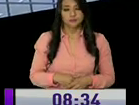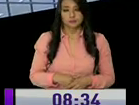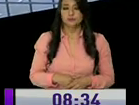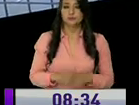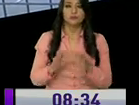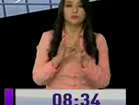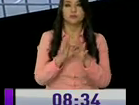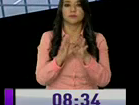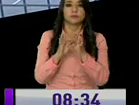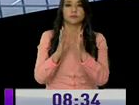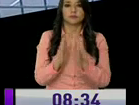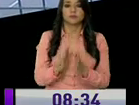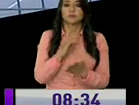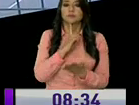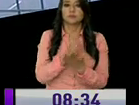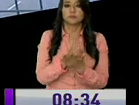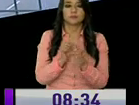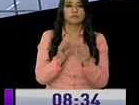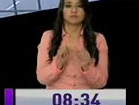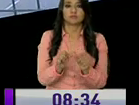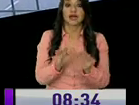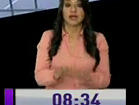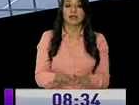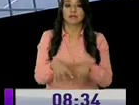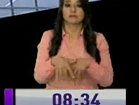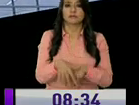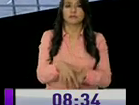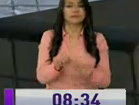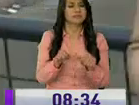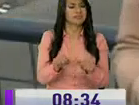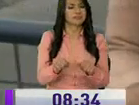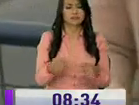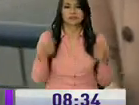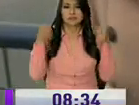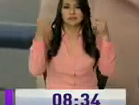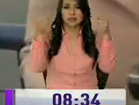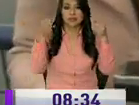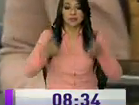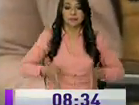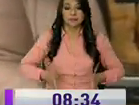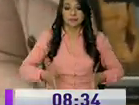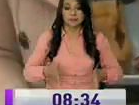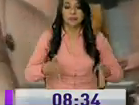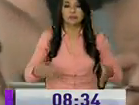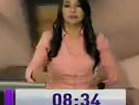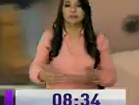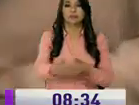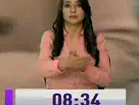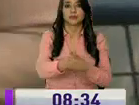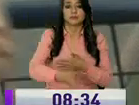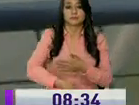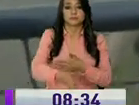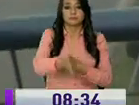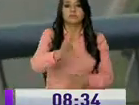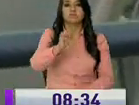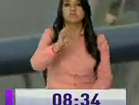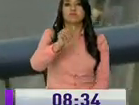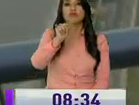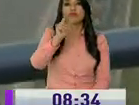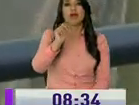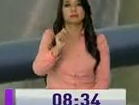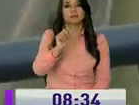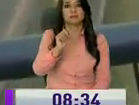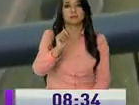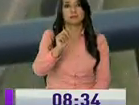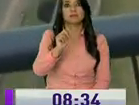Robert, amigos televidentes, así es. Se mantiene aquí la paralización y también las vías cerradas en esta que es la avenida Morán Valverde en el